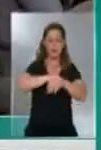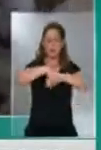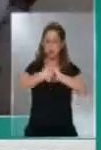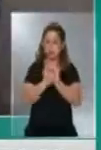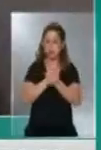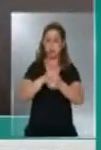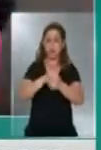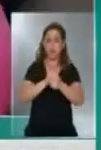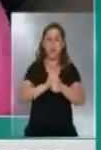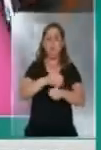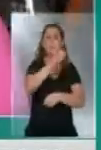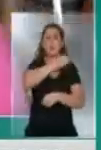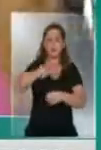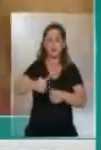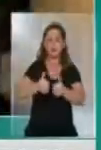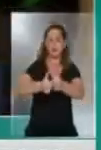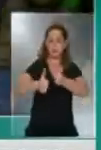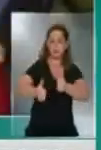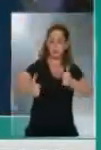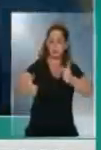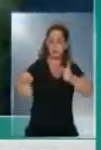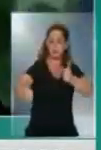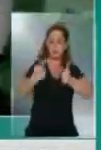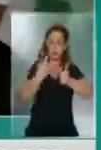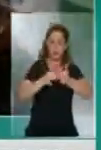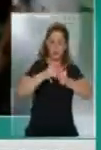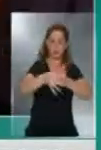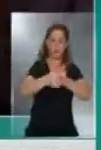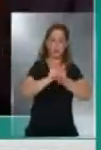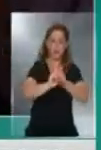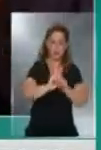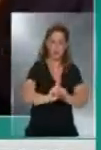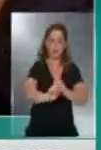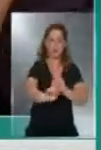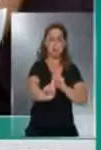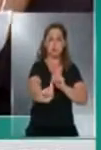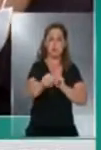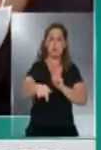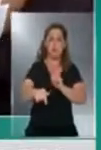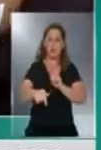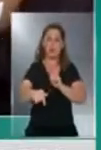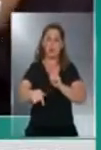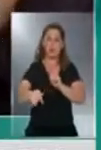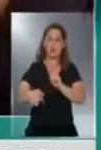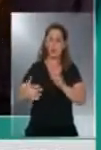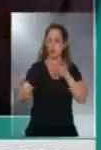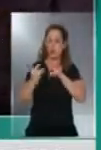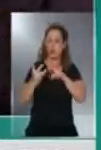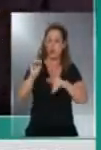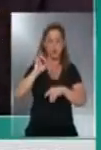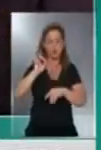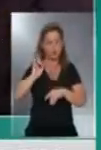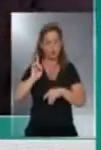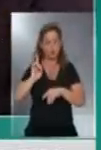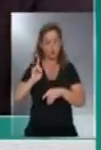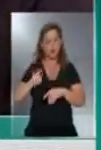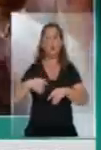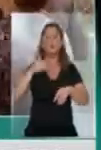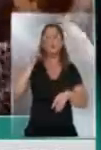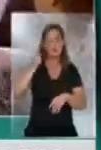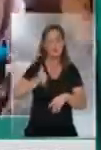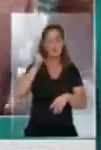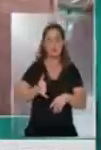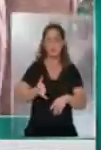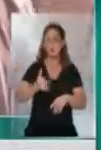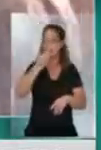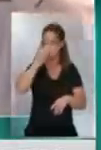en lugares concurridos, de mantener unas medidas de higiene a la hora de relacionarnos con otras personas o de asearnos, limpiarnos la